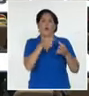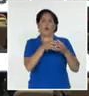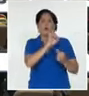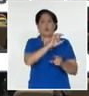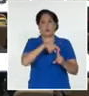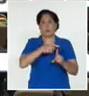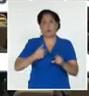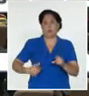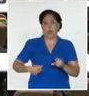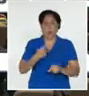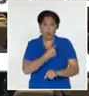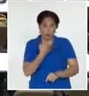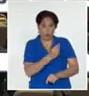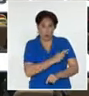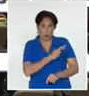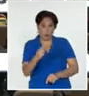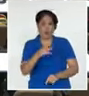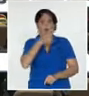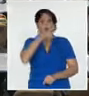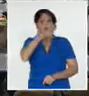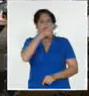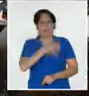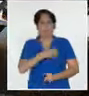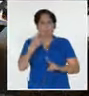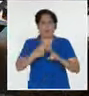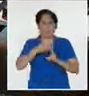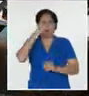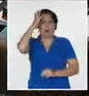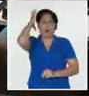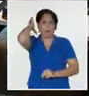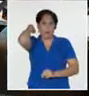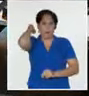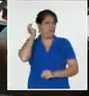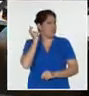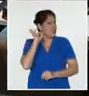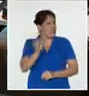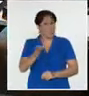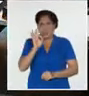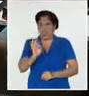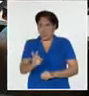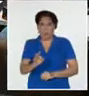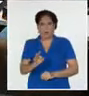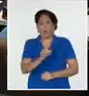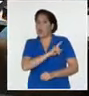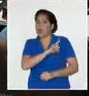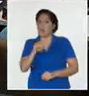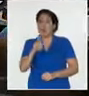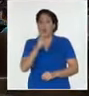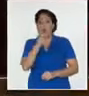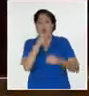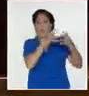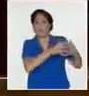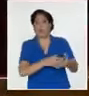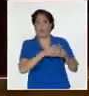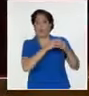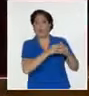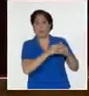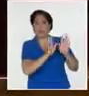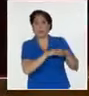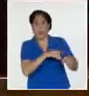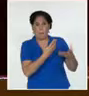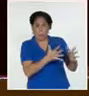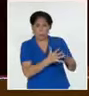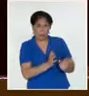la revolución de Fidel y Raúl, la que siempre dirá: no, señores imperialistas, no le